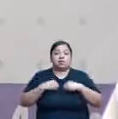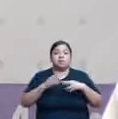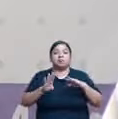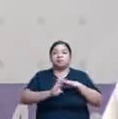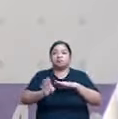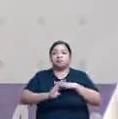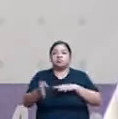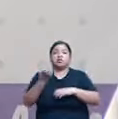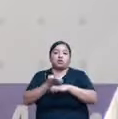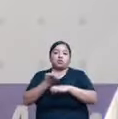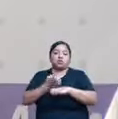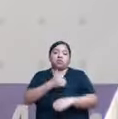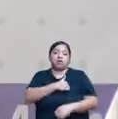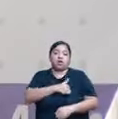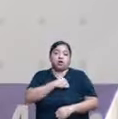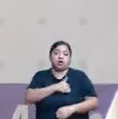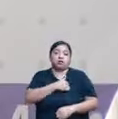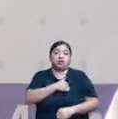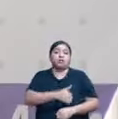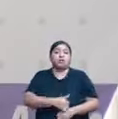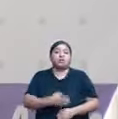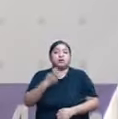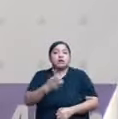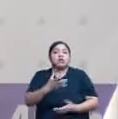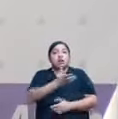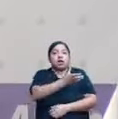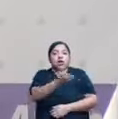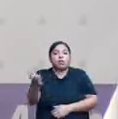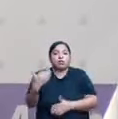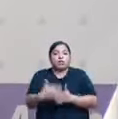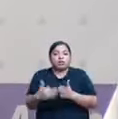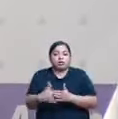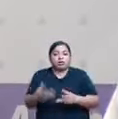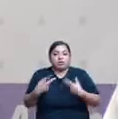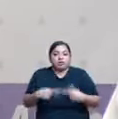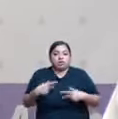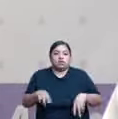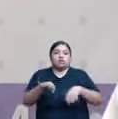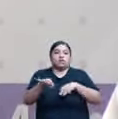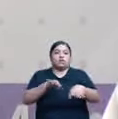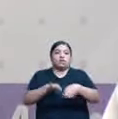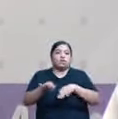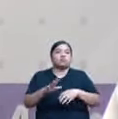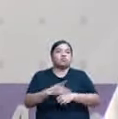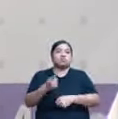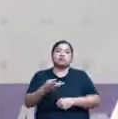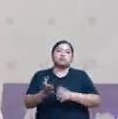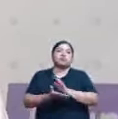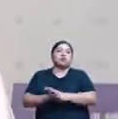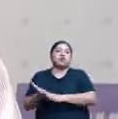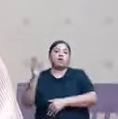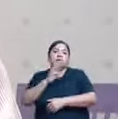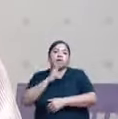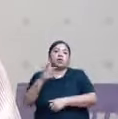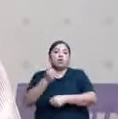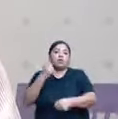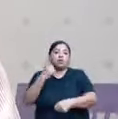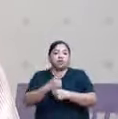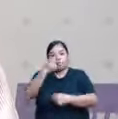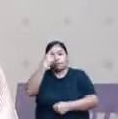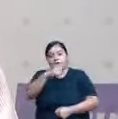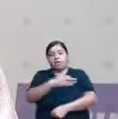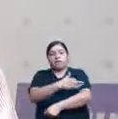que exista un déficit de trabajadores en el campo y otros sectores. Van en busca de mejores oportunidades para sus familias. Tenemos